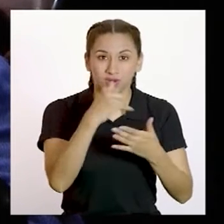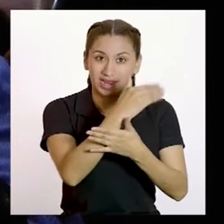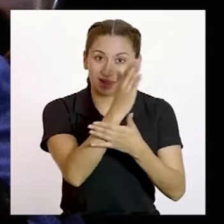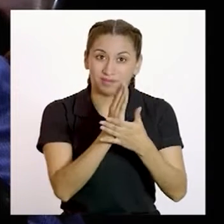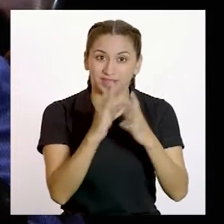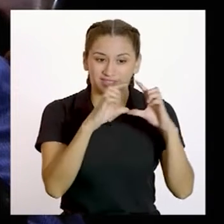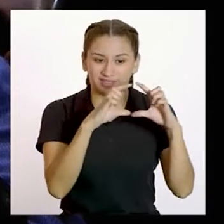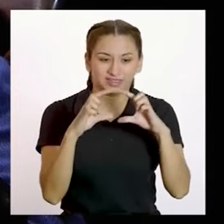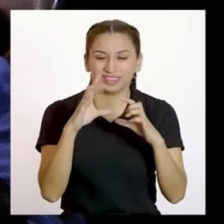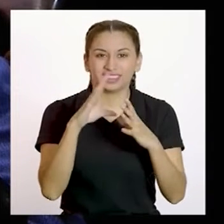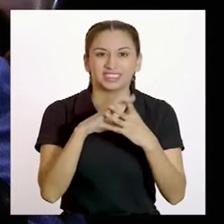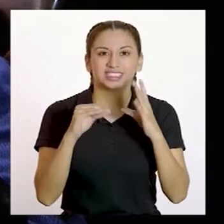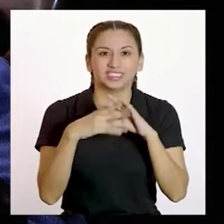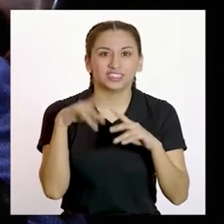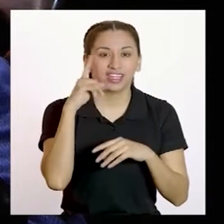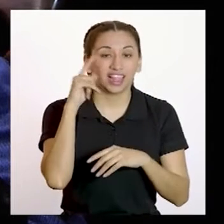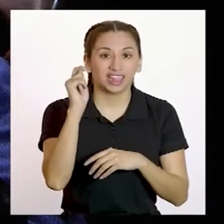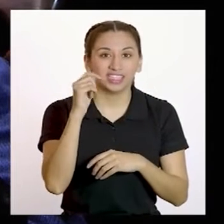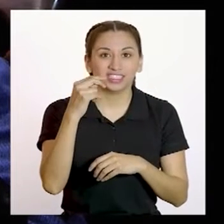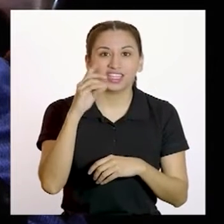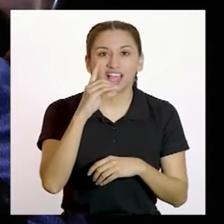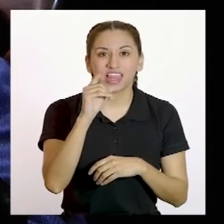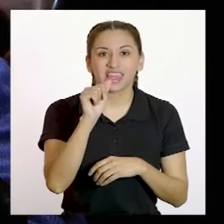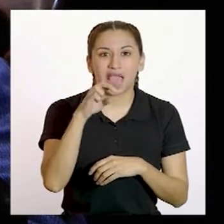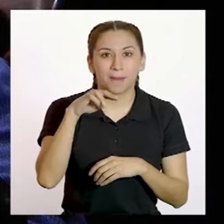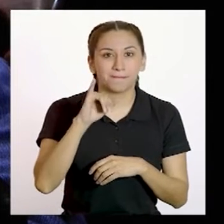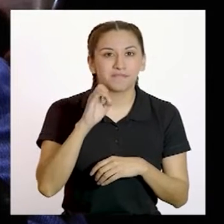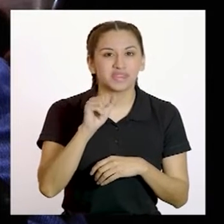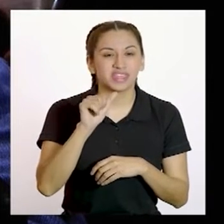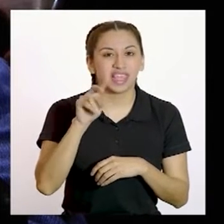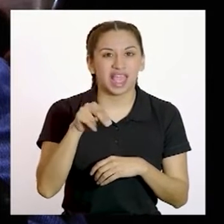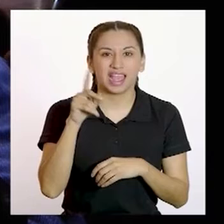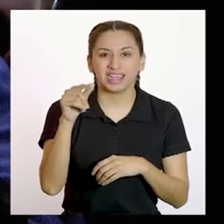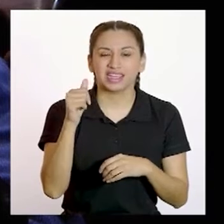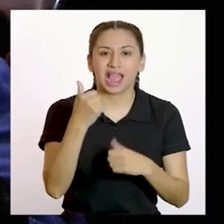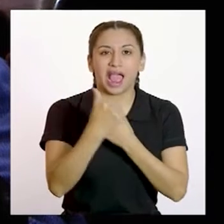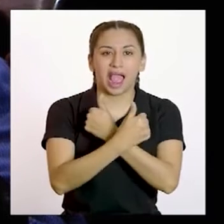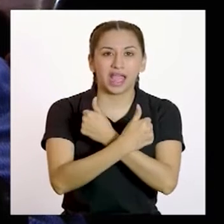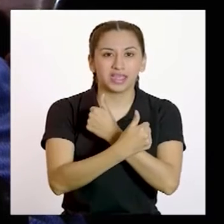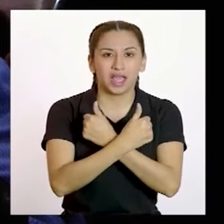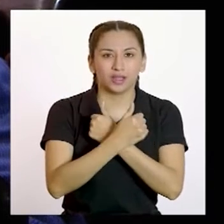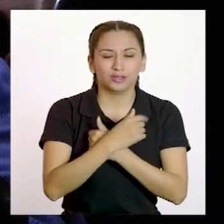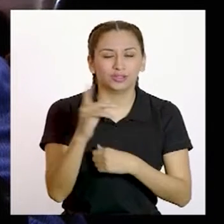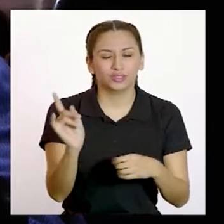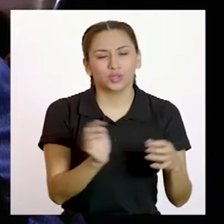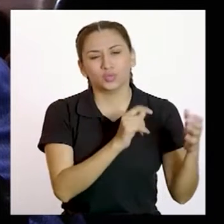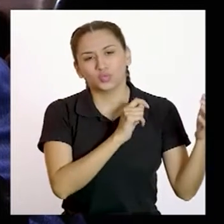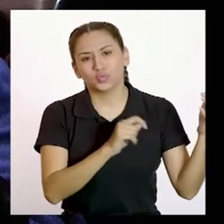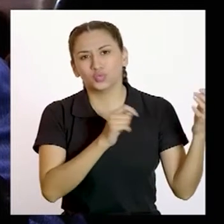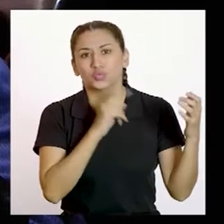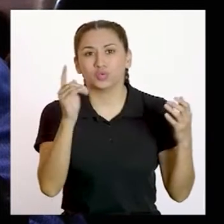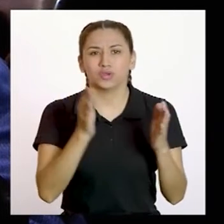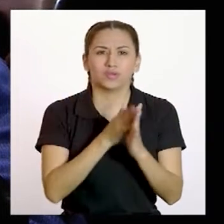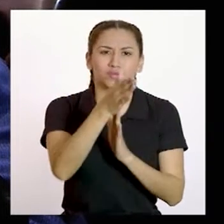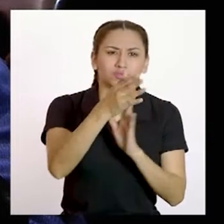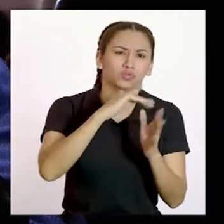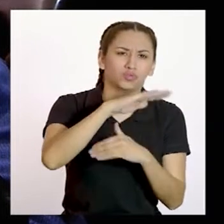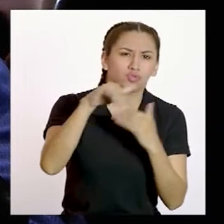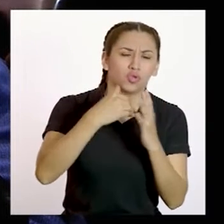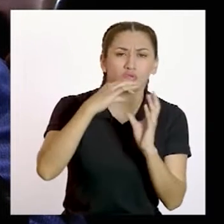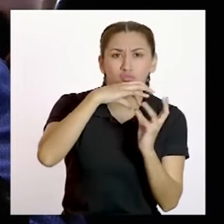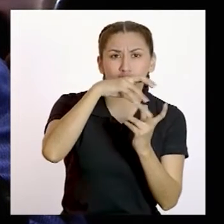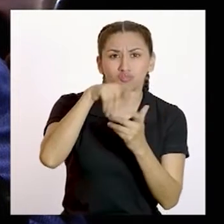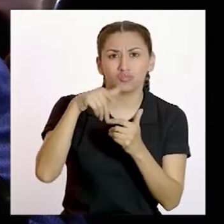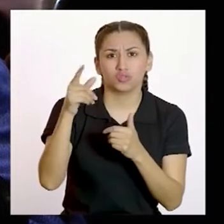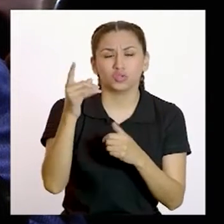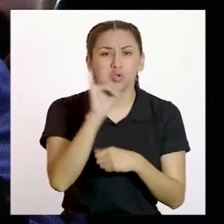Este es un fragmento del testimonio que relata don Máximo Damián Guamaní, artista yacuchano que llevó nuestra música por